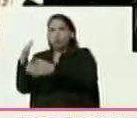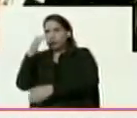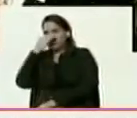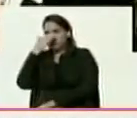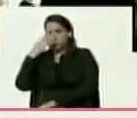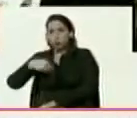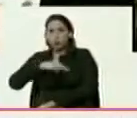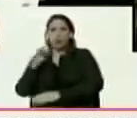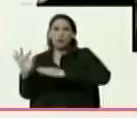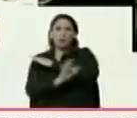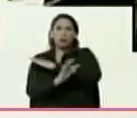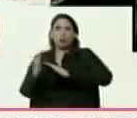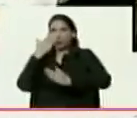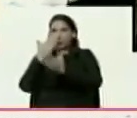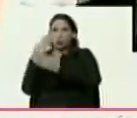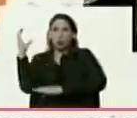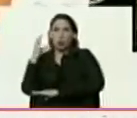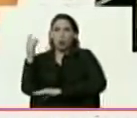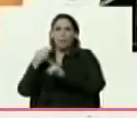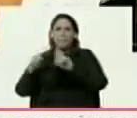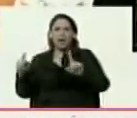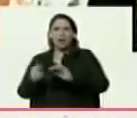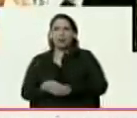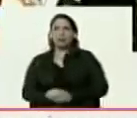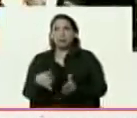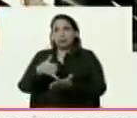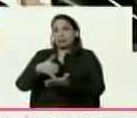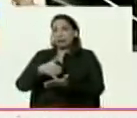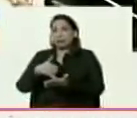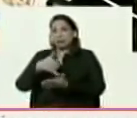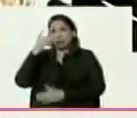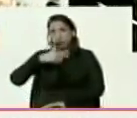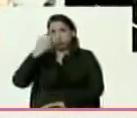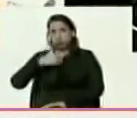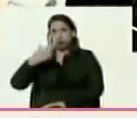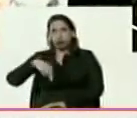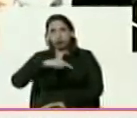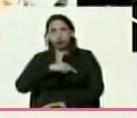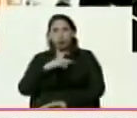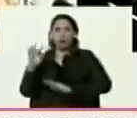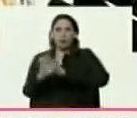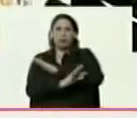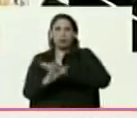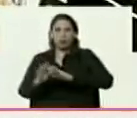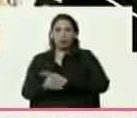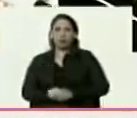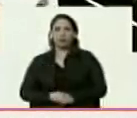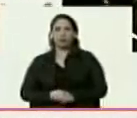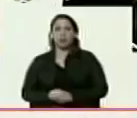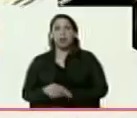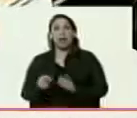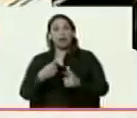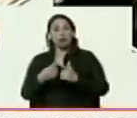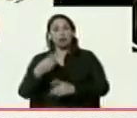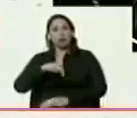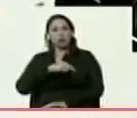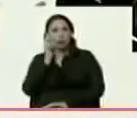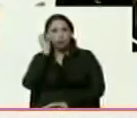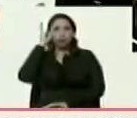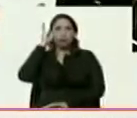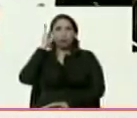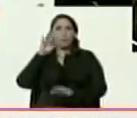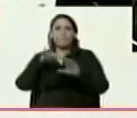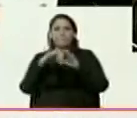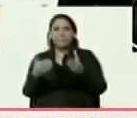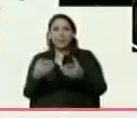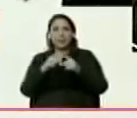frontera occidental para debilitar la posición de nuestra frontera occidental. Entonces hemos conformado una mesa para